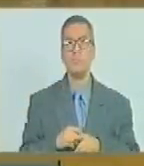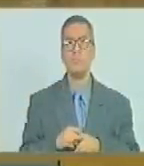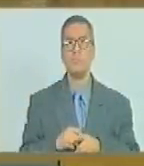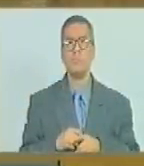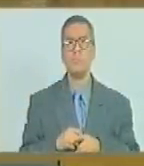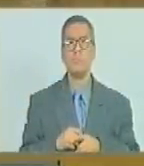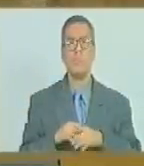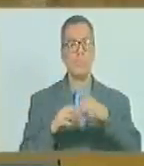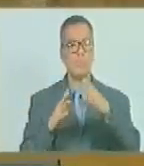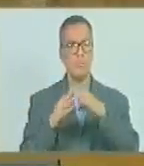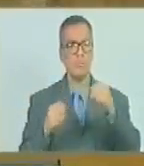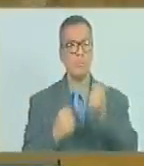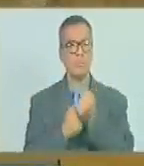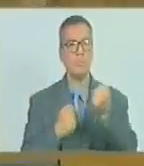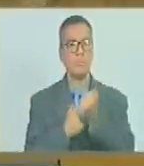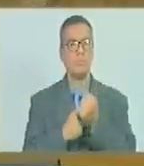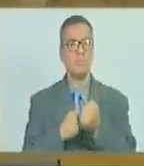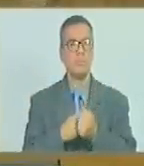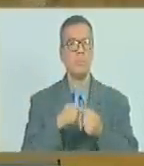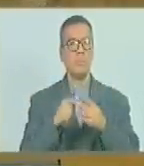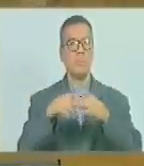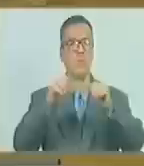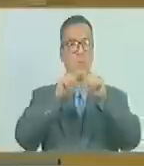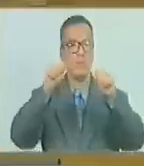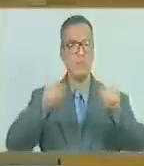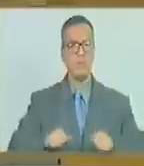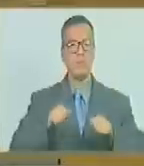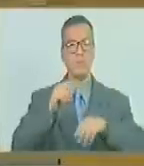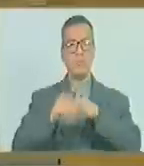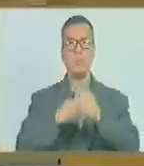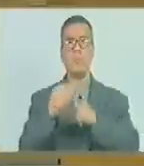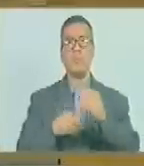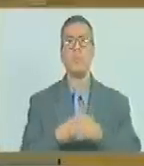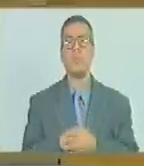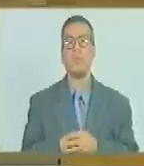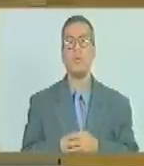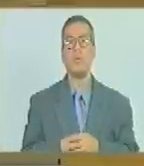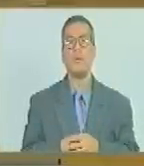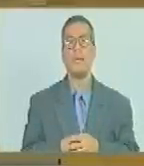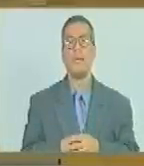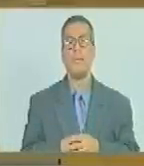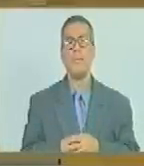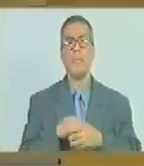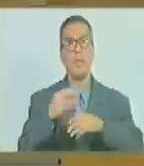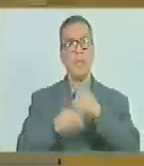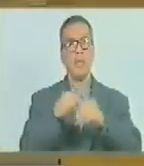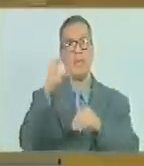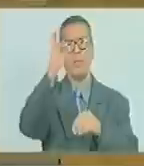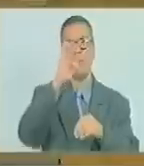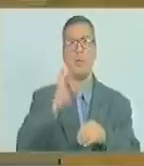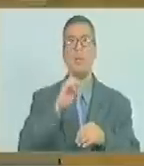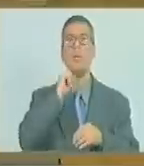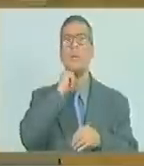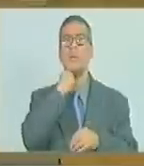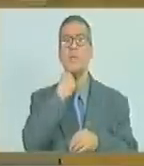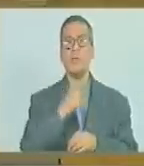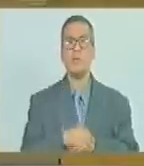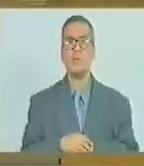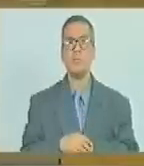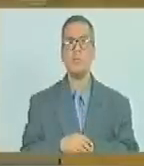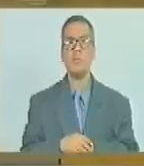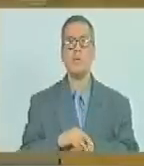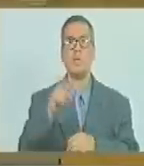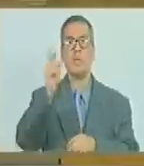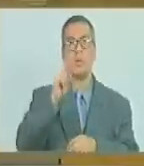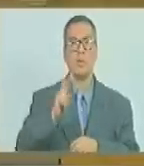el apoyo permanente, sistemático y categórico que ha dado la Federación de Rusia a